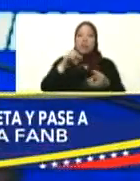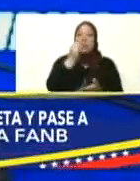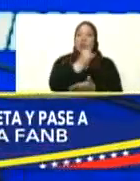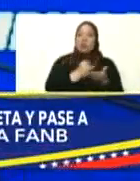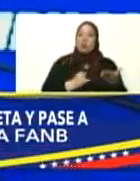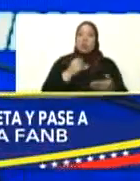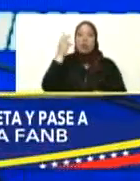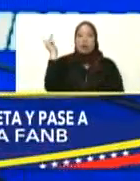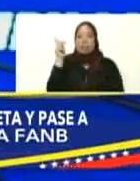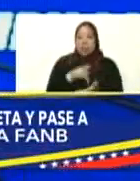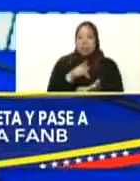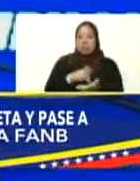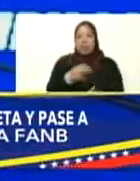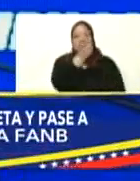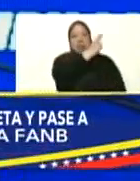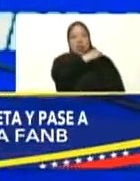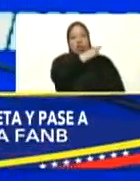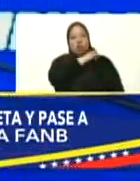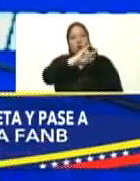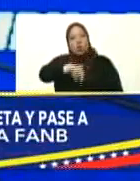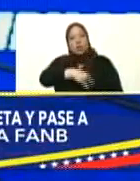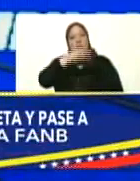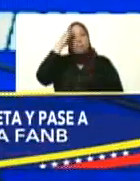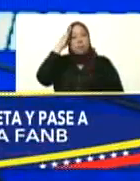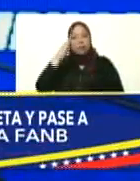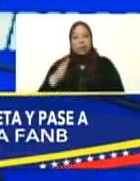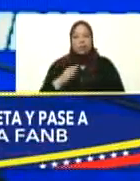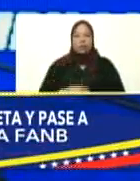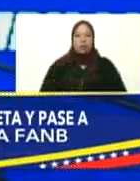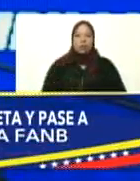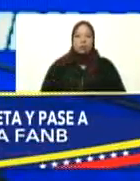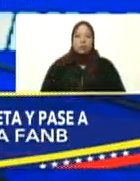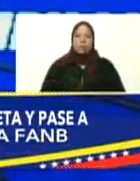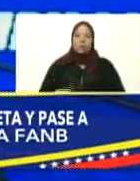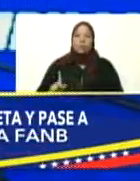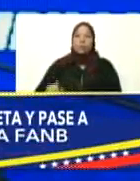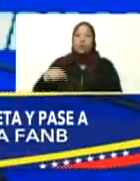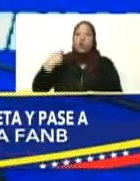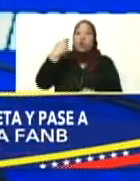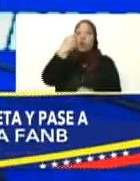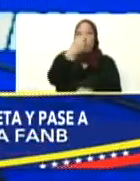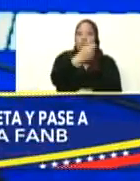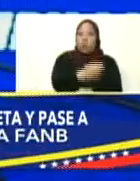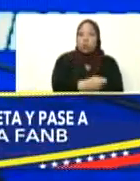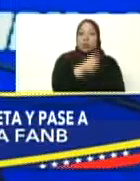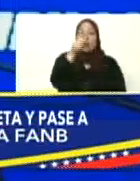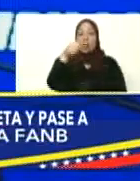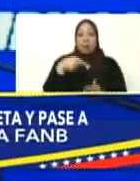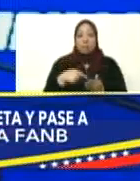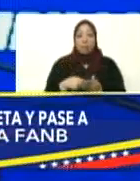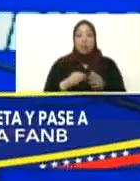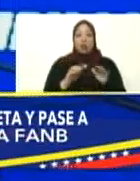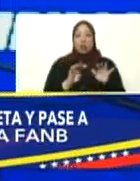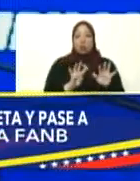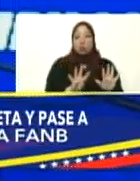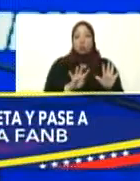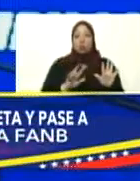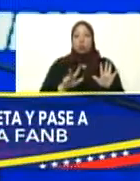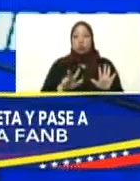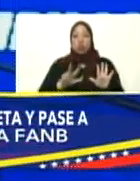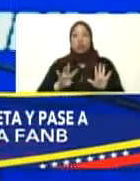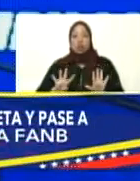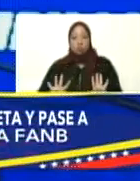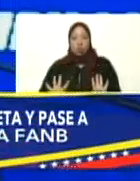militares presentes. Oficiales de las promociones egresadas en el año de 1989